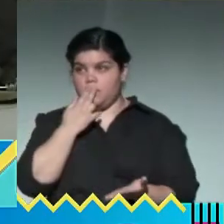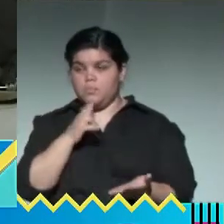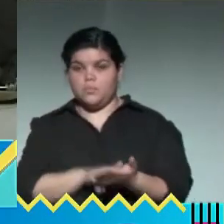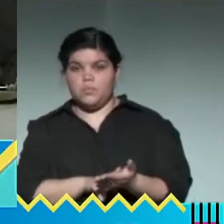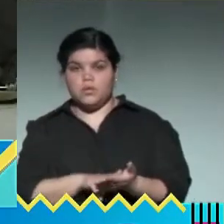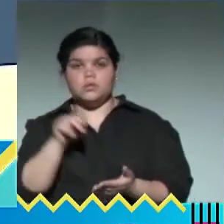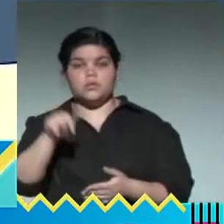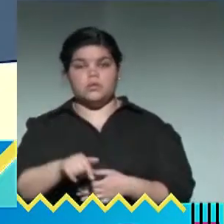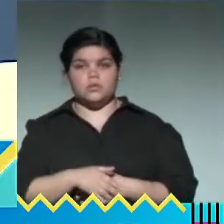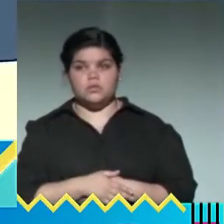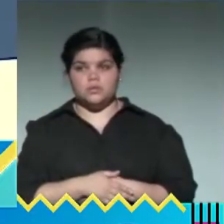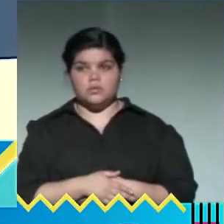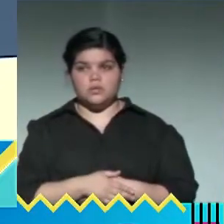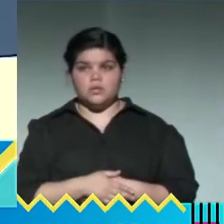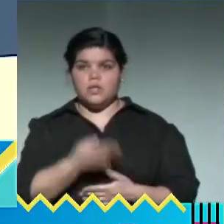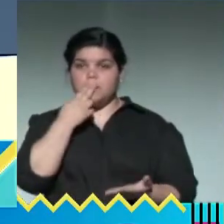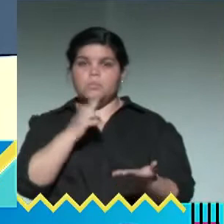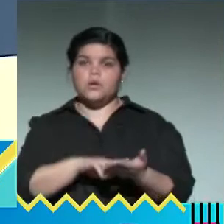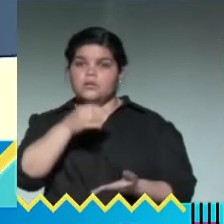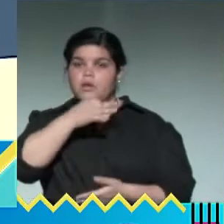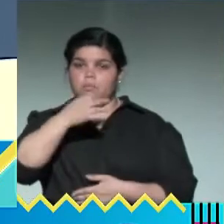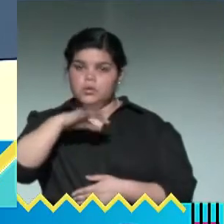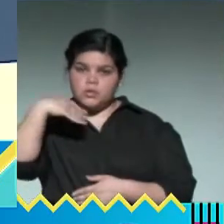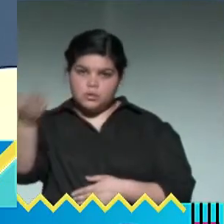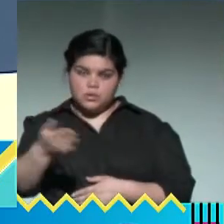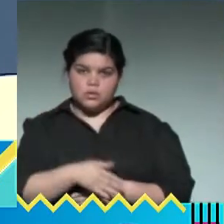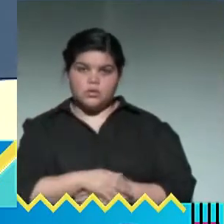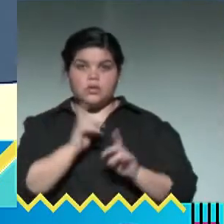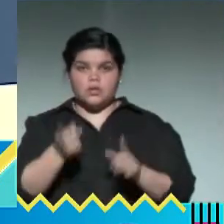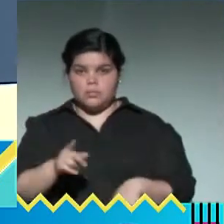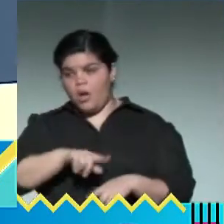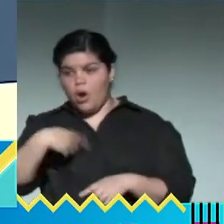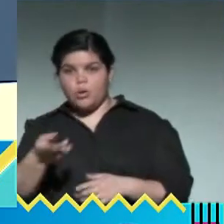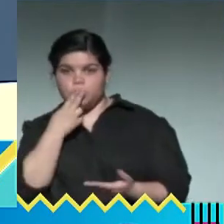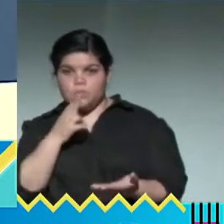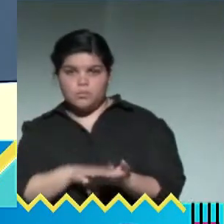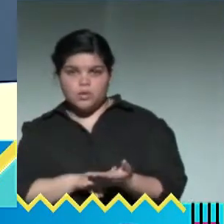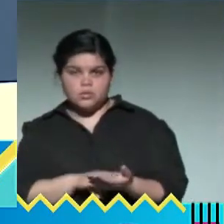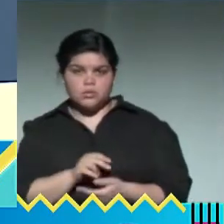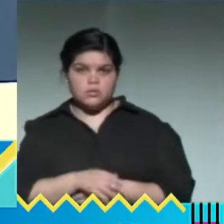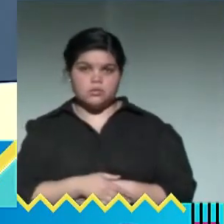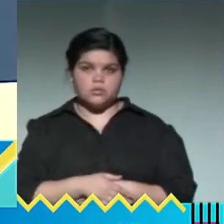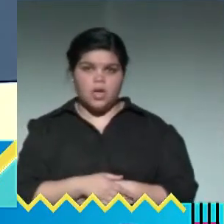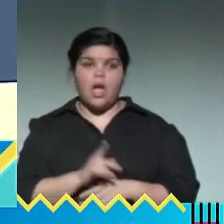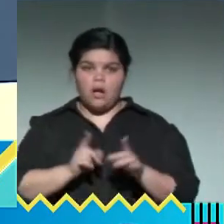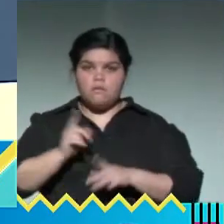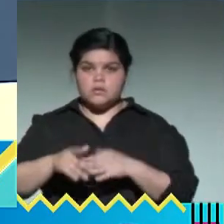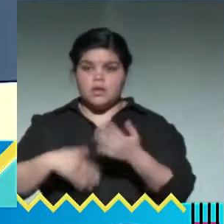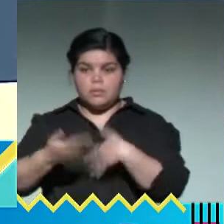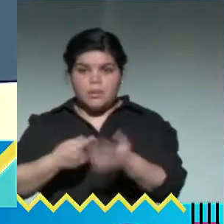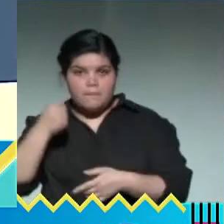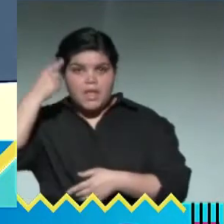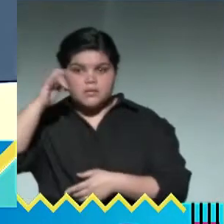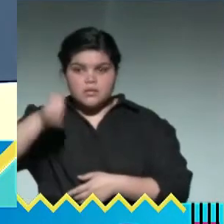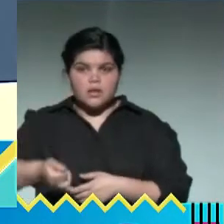las retenciones, perdón, sobre las exportaciones, pero hay impuestos que estaban ahí como que iban a aparecer y no aparecieron aún, que